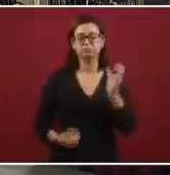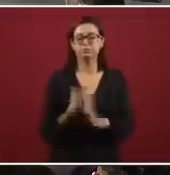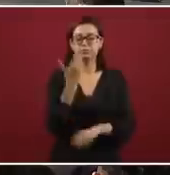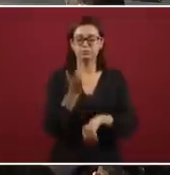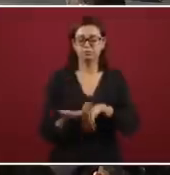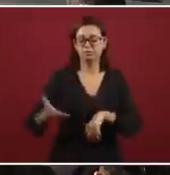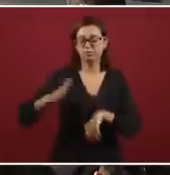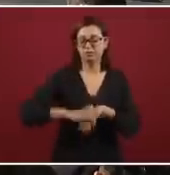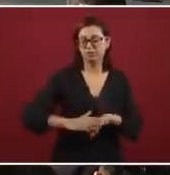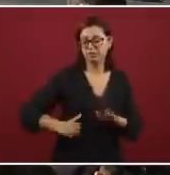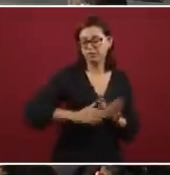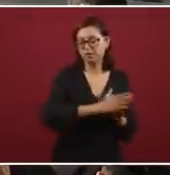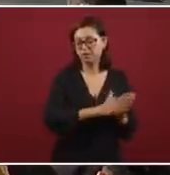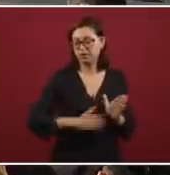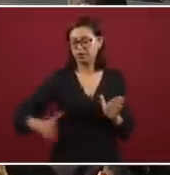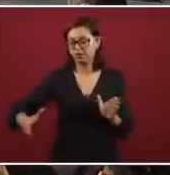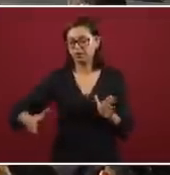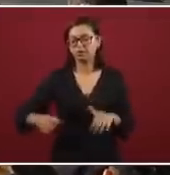va de esta administración.